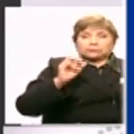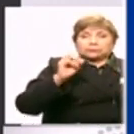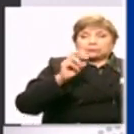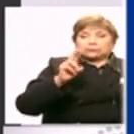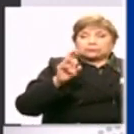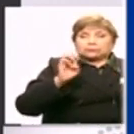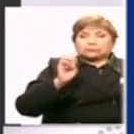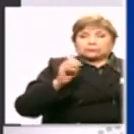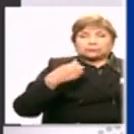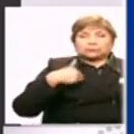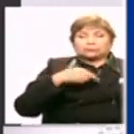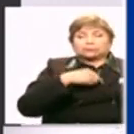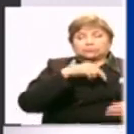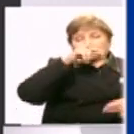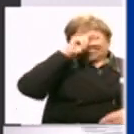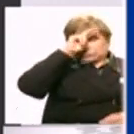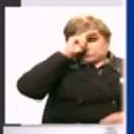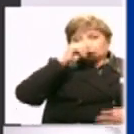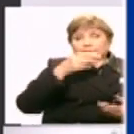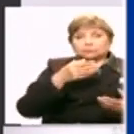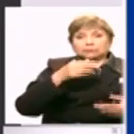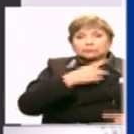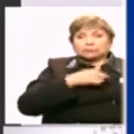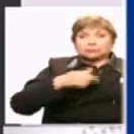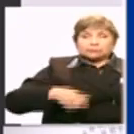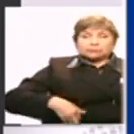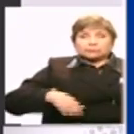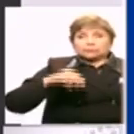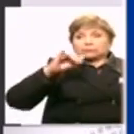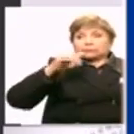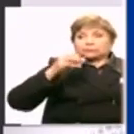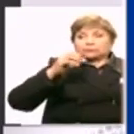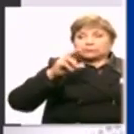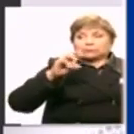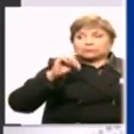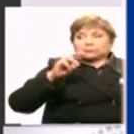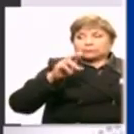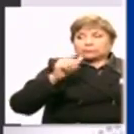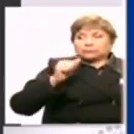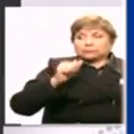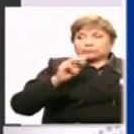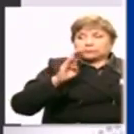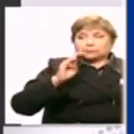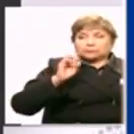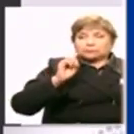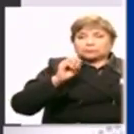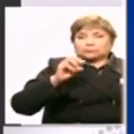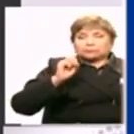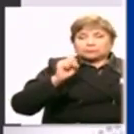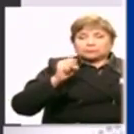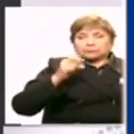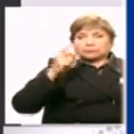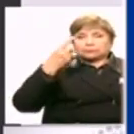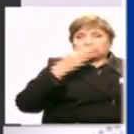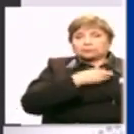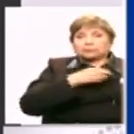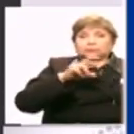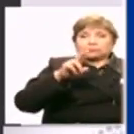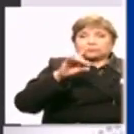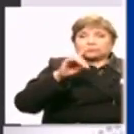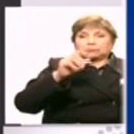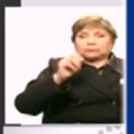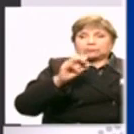tranquilidad de que aquí no se va a priorizar este tema por sobre la pandemia,